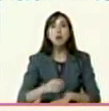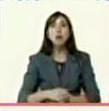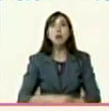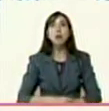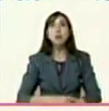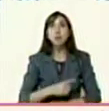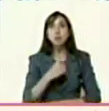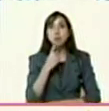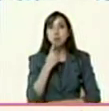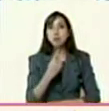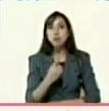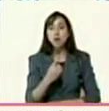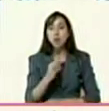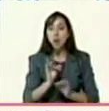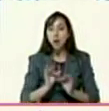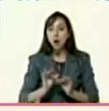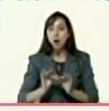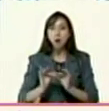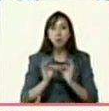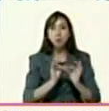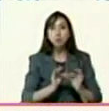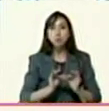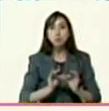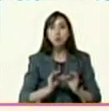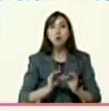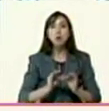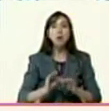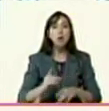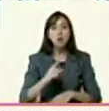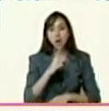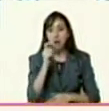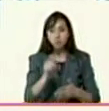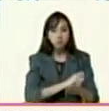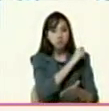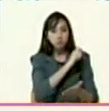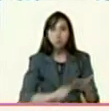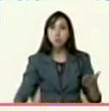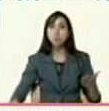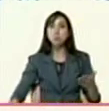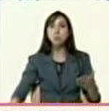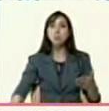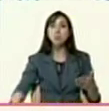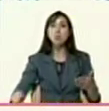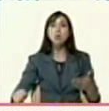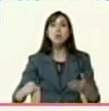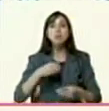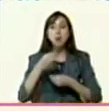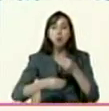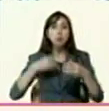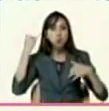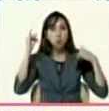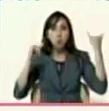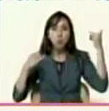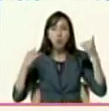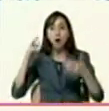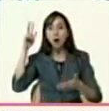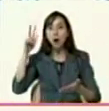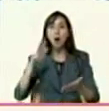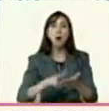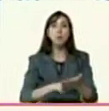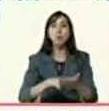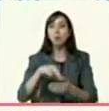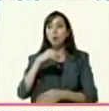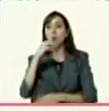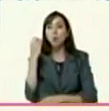nulidad absoluta por inconstitucionalidad de los actos parlamentarios aprobados por la Asamblea Nacional en